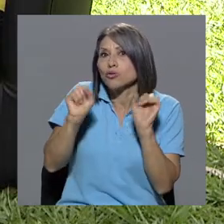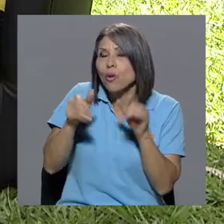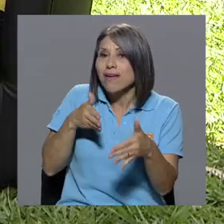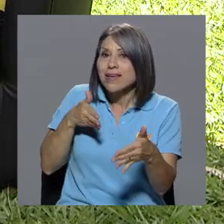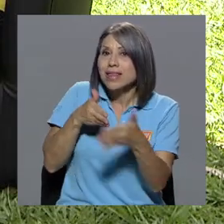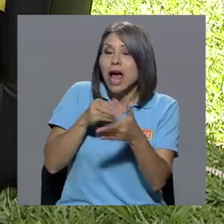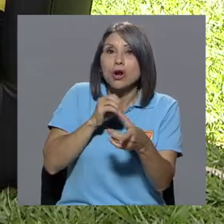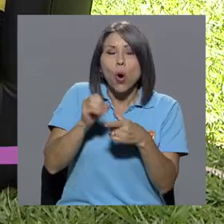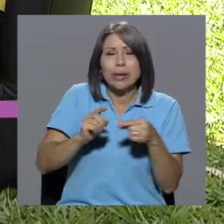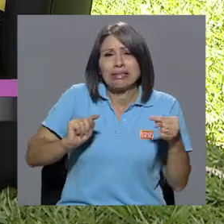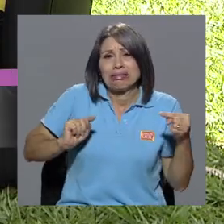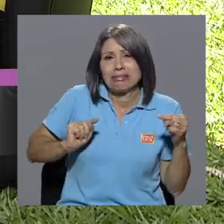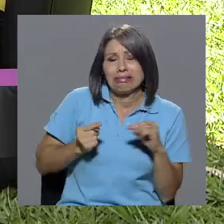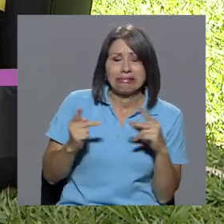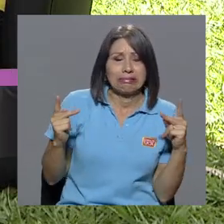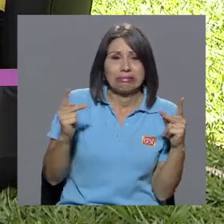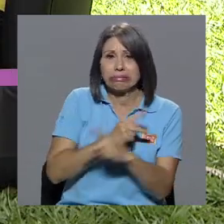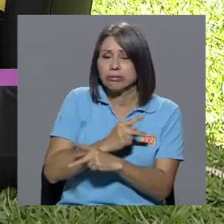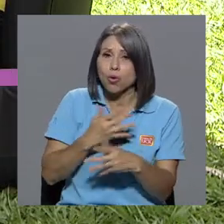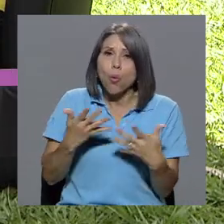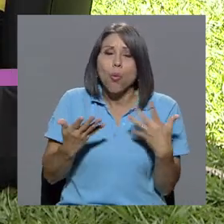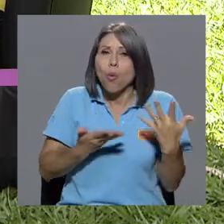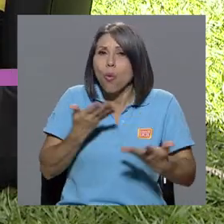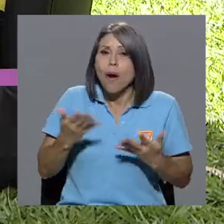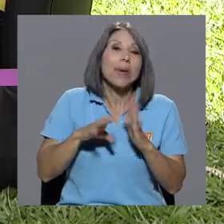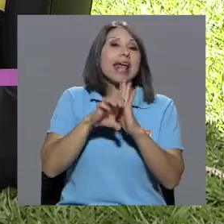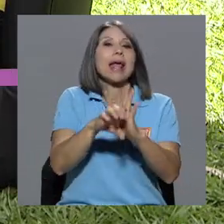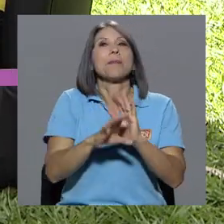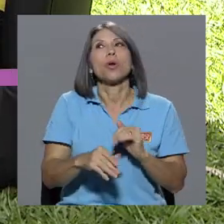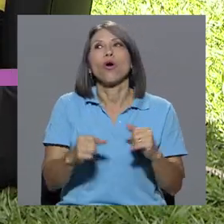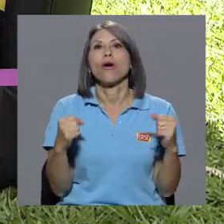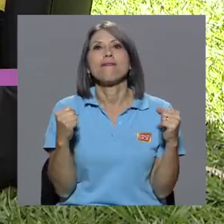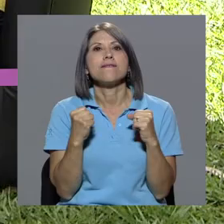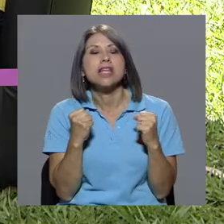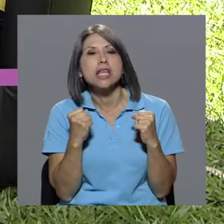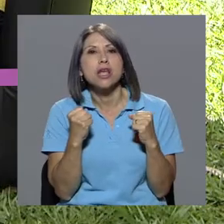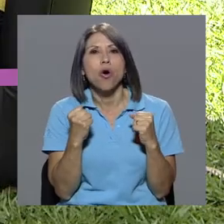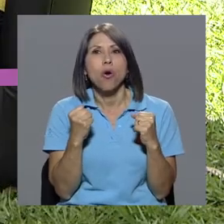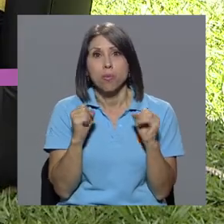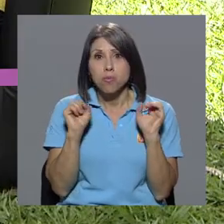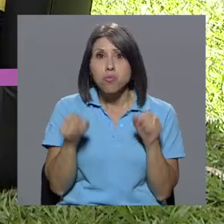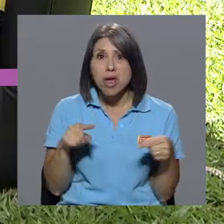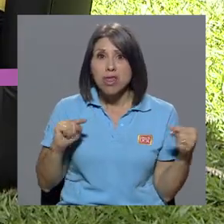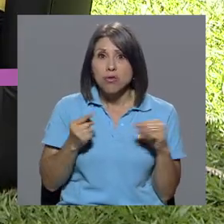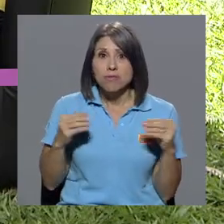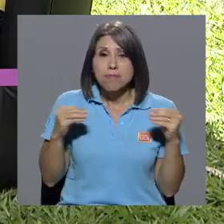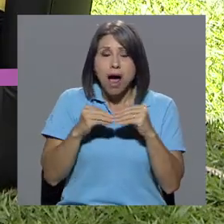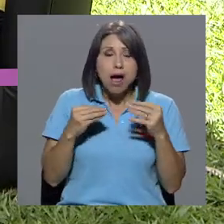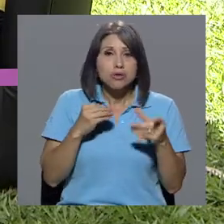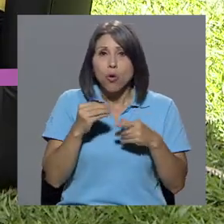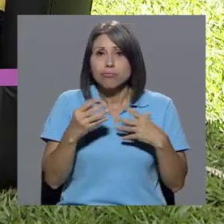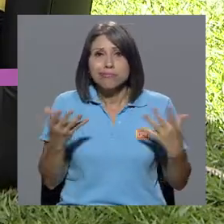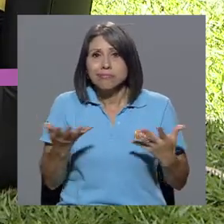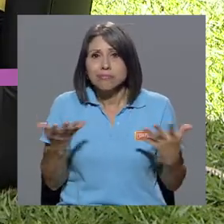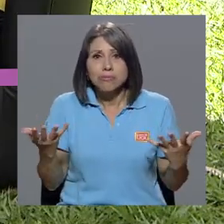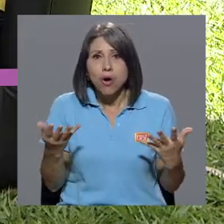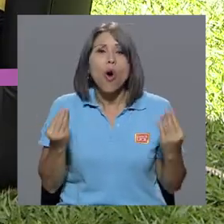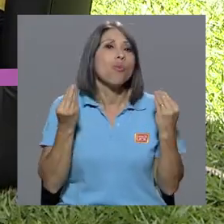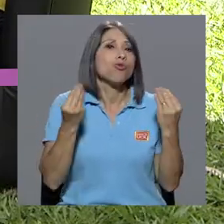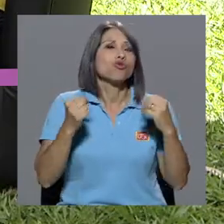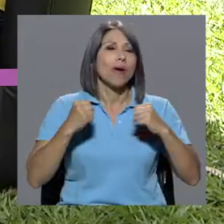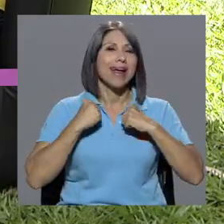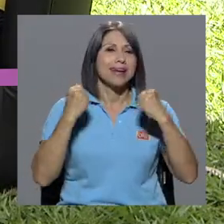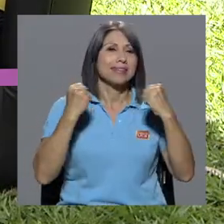agudizar, por ejemplo, el dolor, el agudizar el dolor? Por ejemplo, el frío o no sé. Sí, bueno.